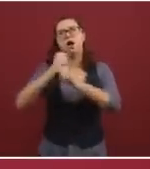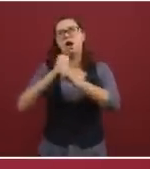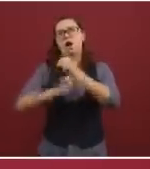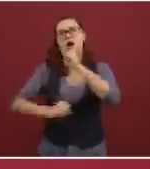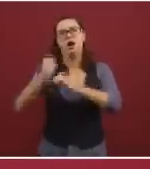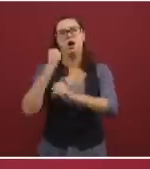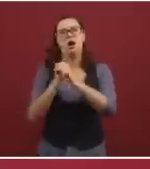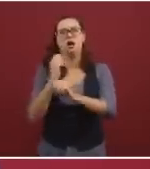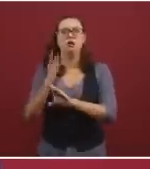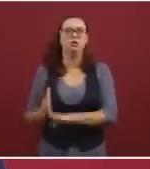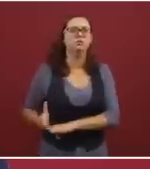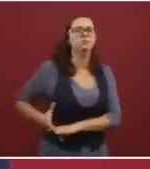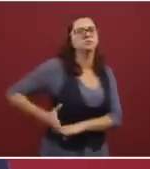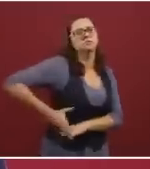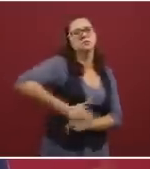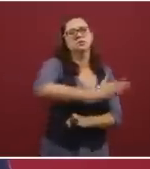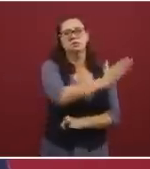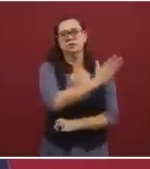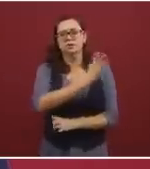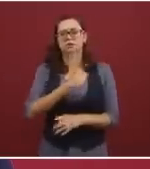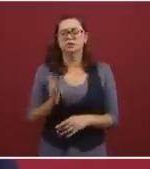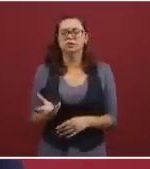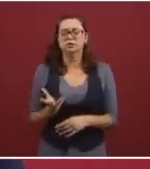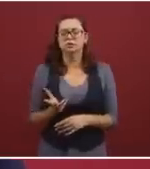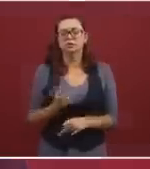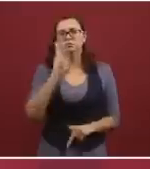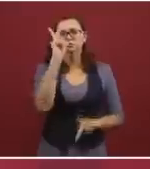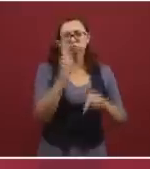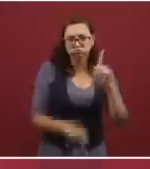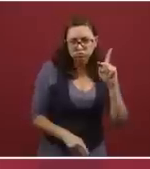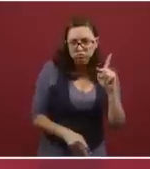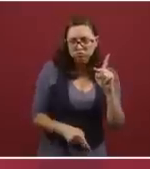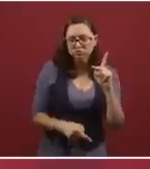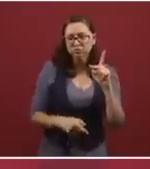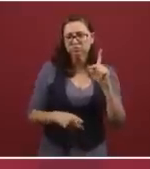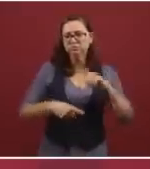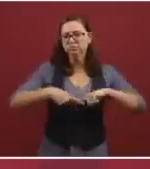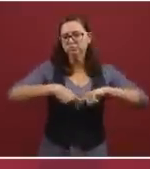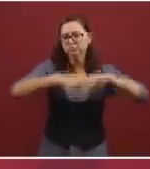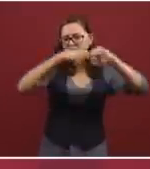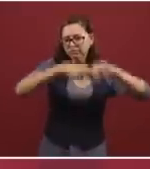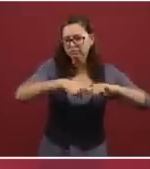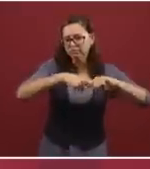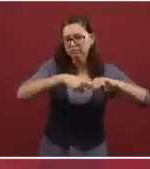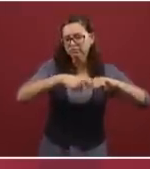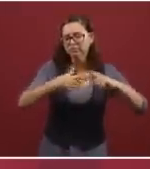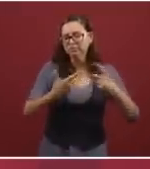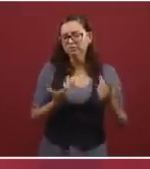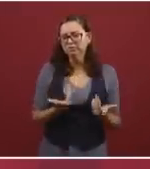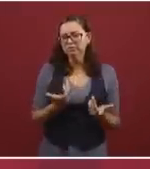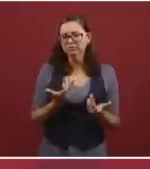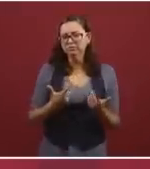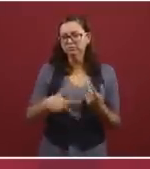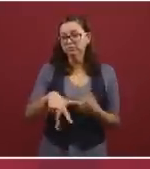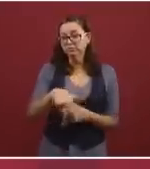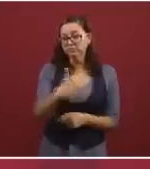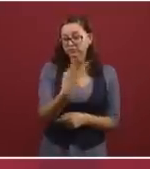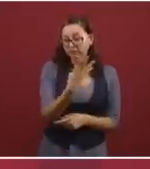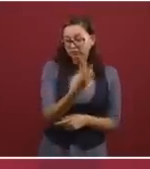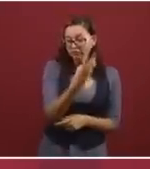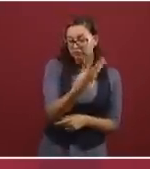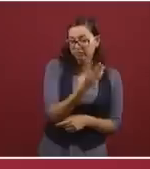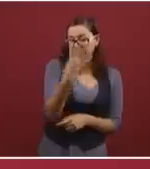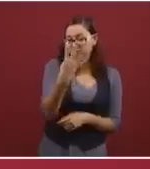se suspendieron en otras administraciones y que ya tienen 3 y hasta 4